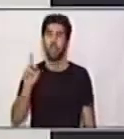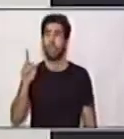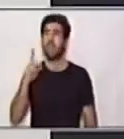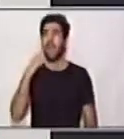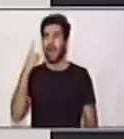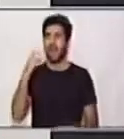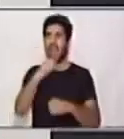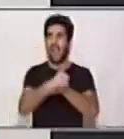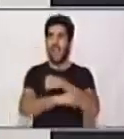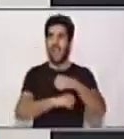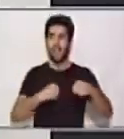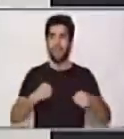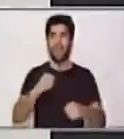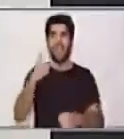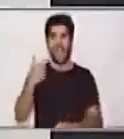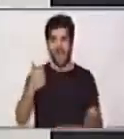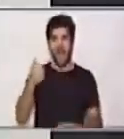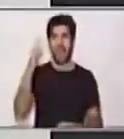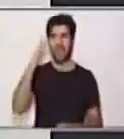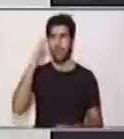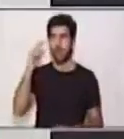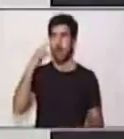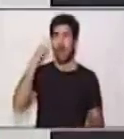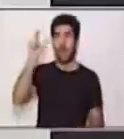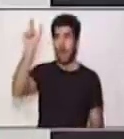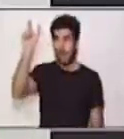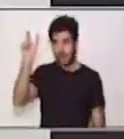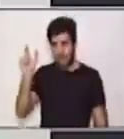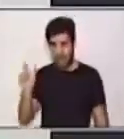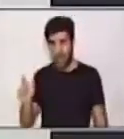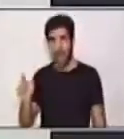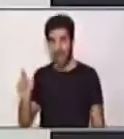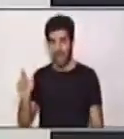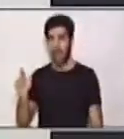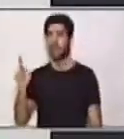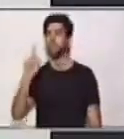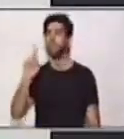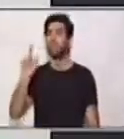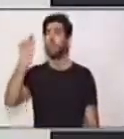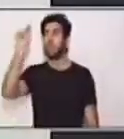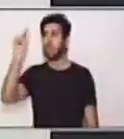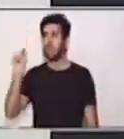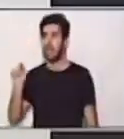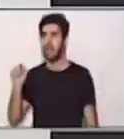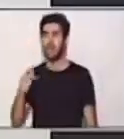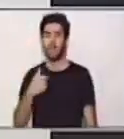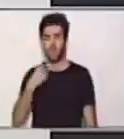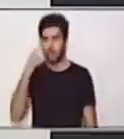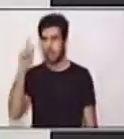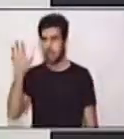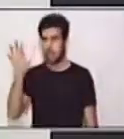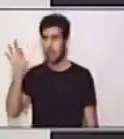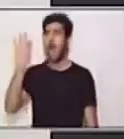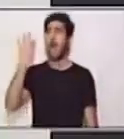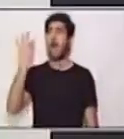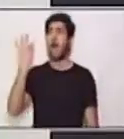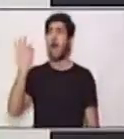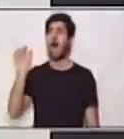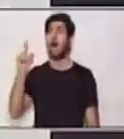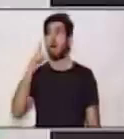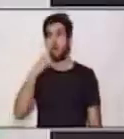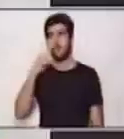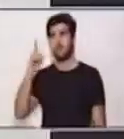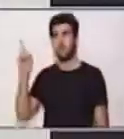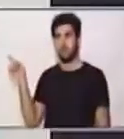acumuladas. Las frecuencias acumuladas nos van a decir dónde está ese dato. Ese dato lo vamos a ubicar